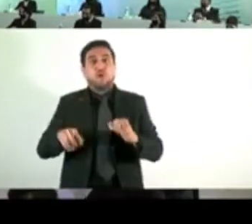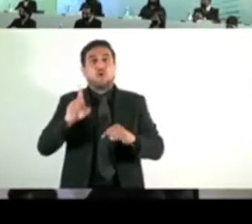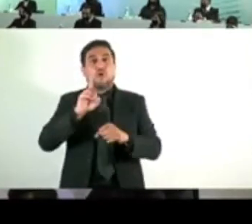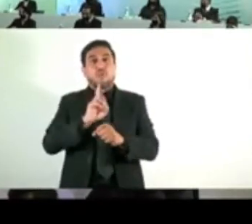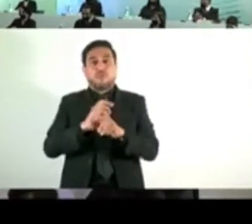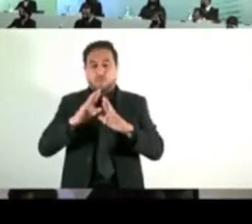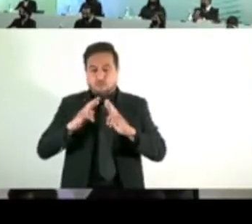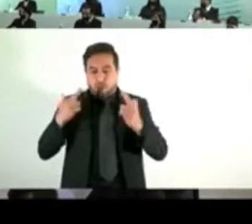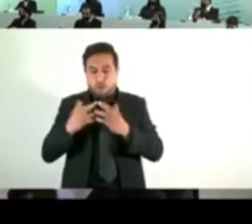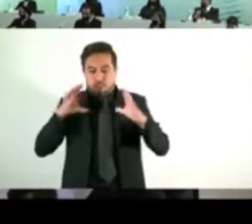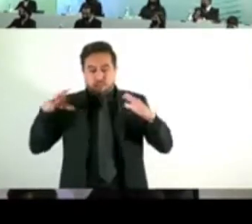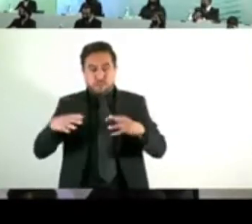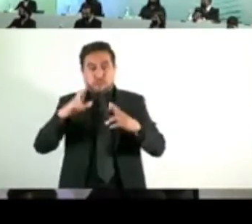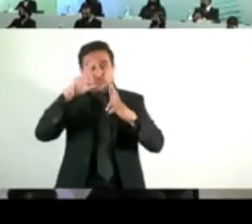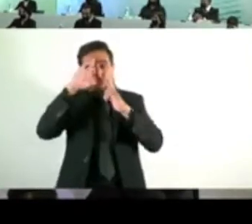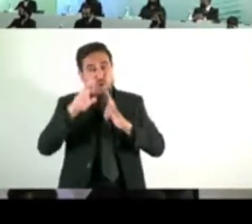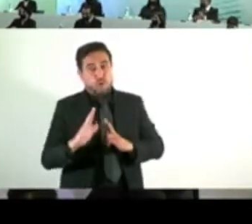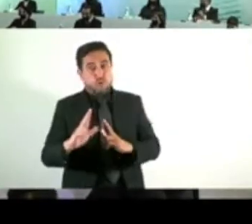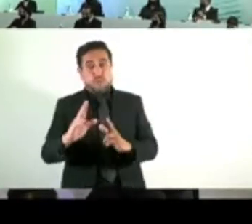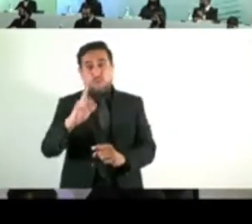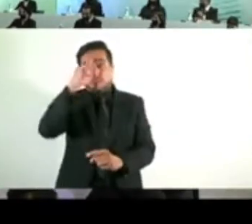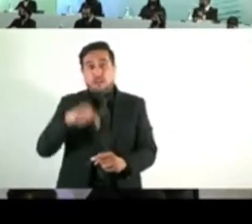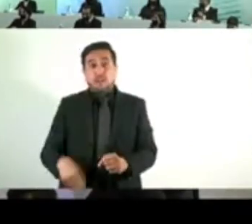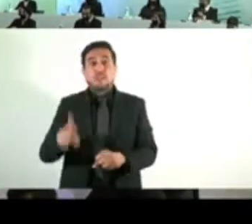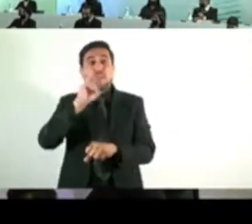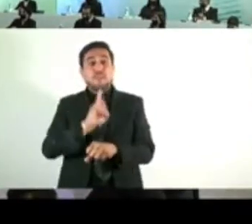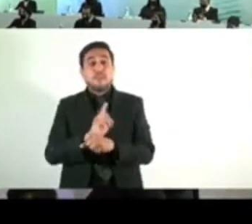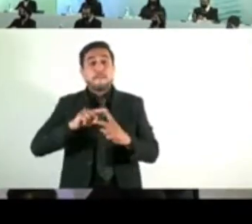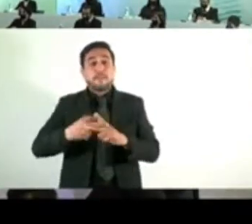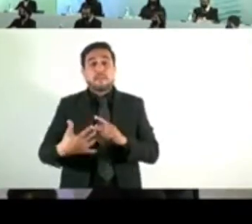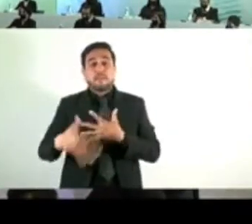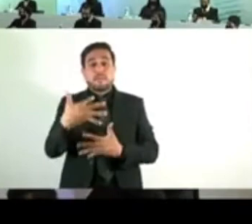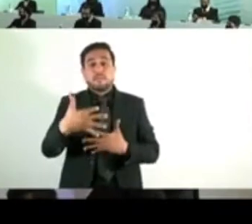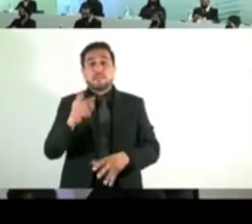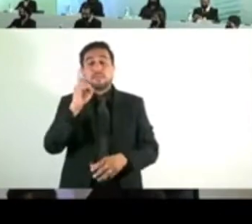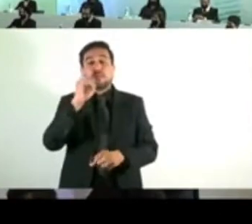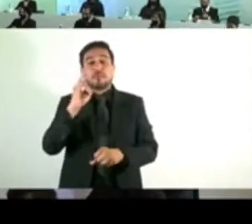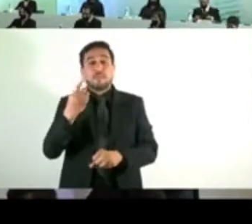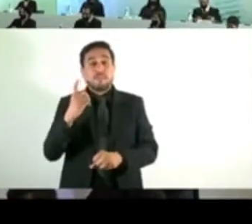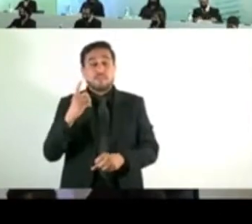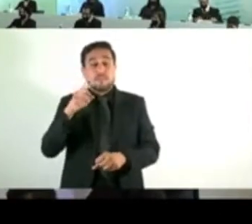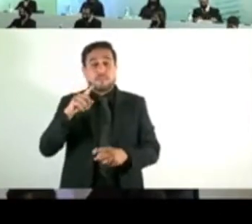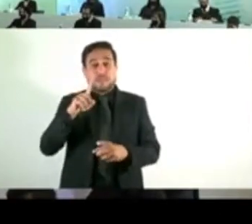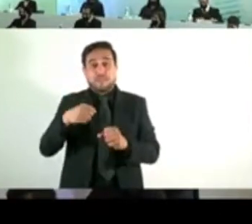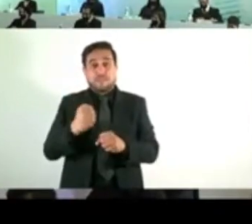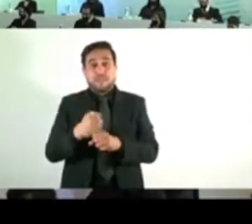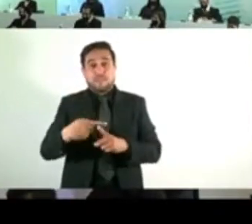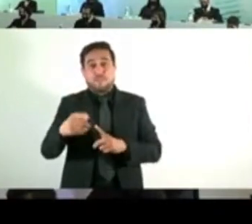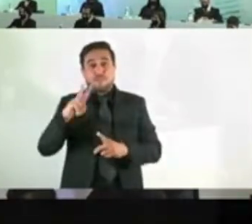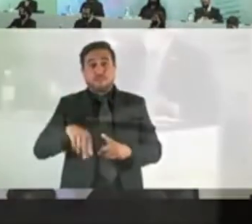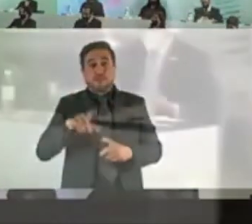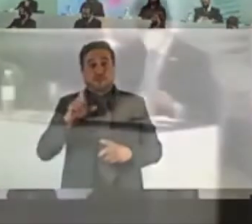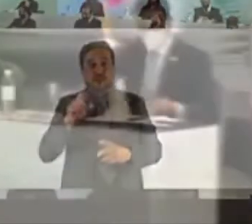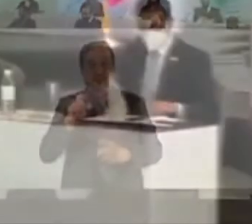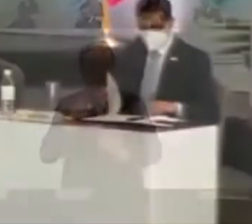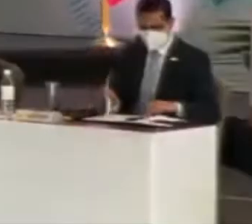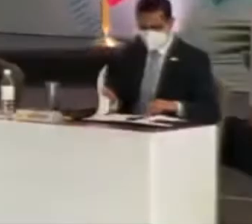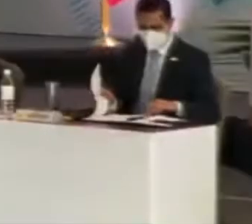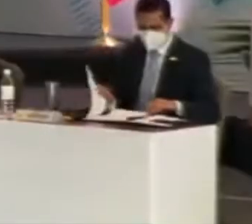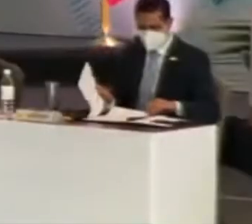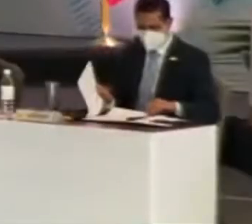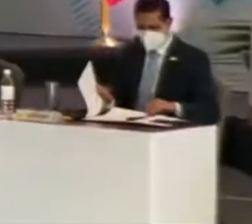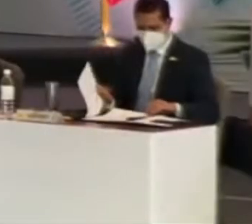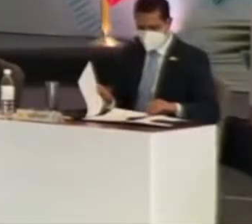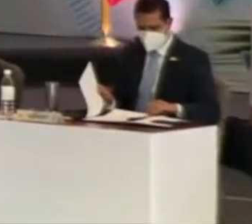conjunta y solemne a desarrollar desde el día de hoy, 15 de diciembre, de la anualidad de transcurso. A efecto